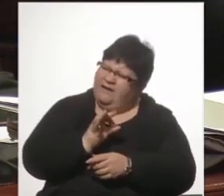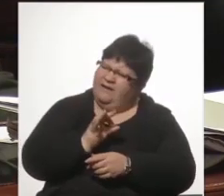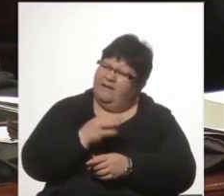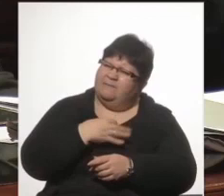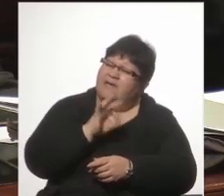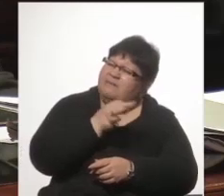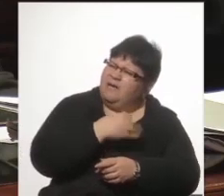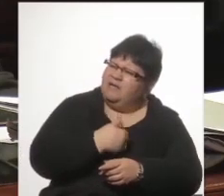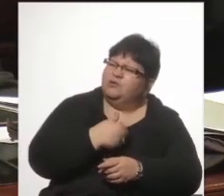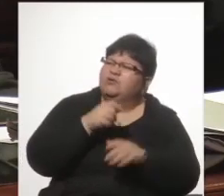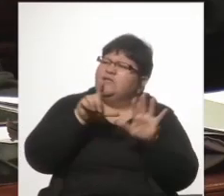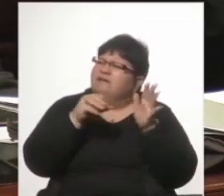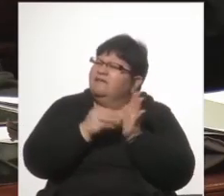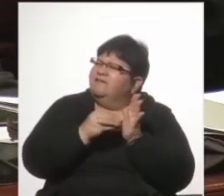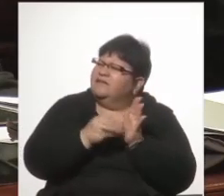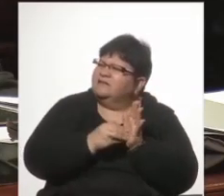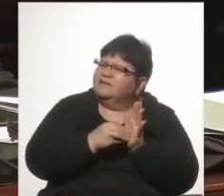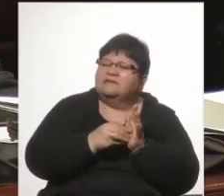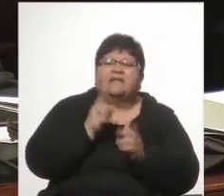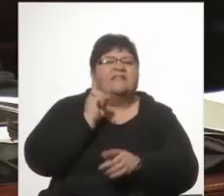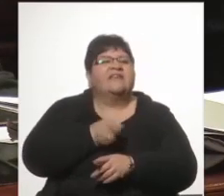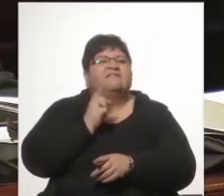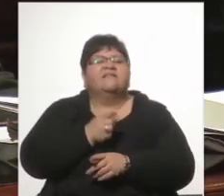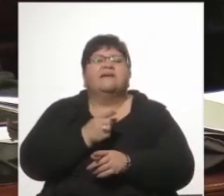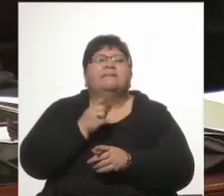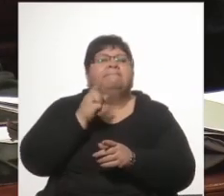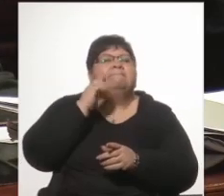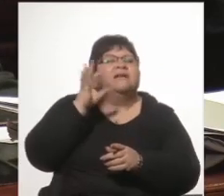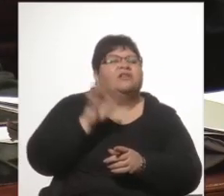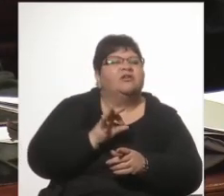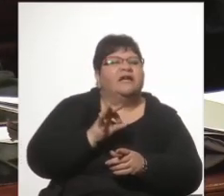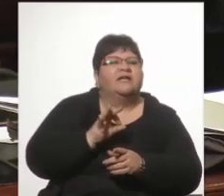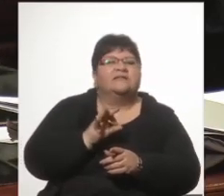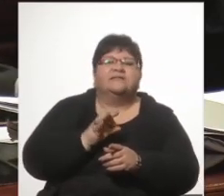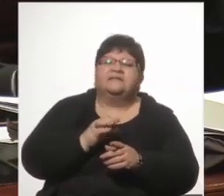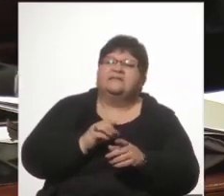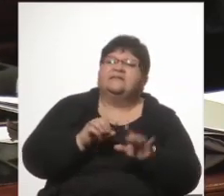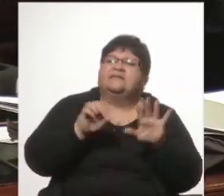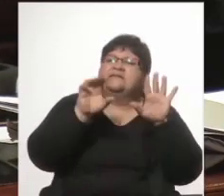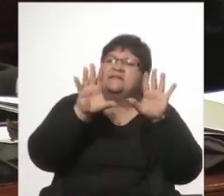le dice, debes perdonarlo 70 veces 7.